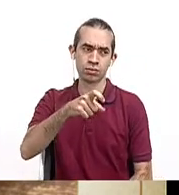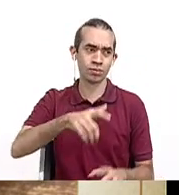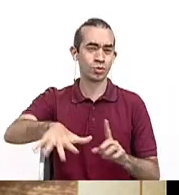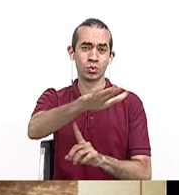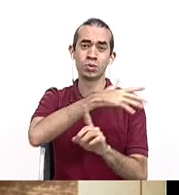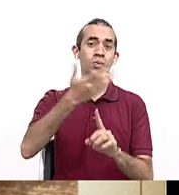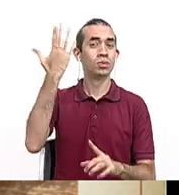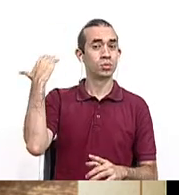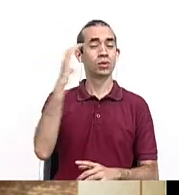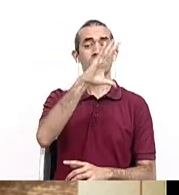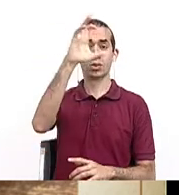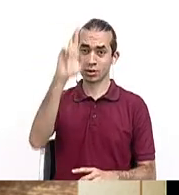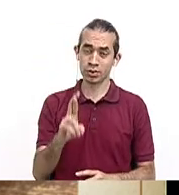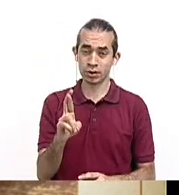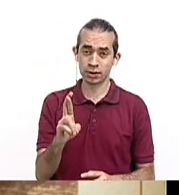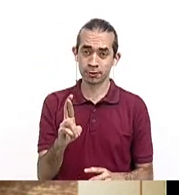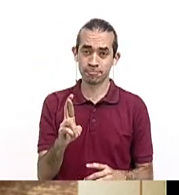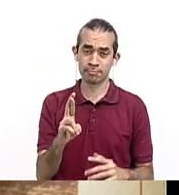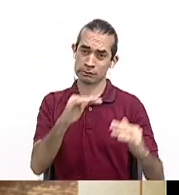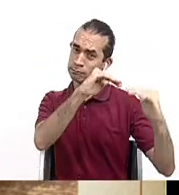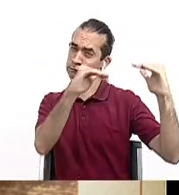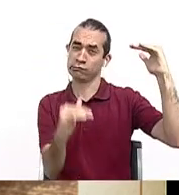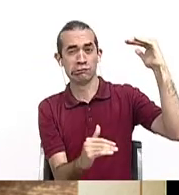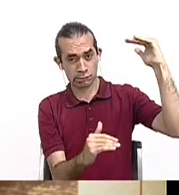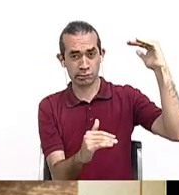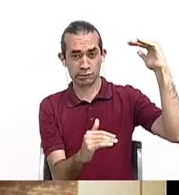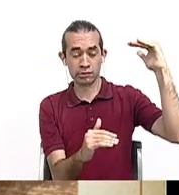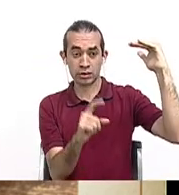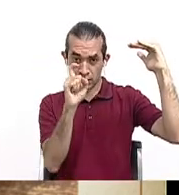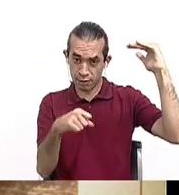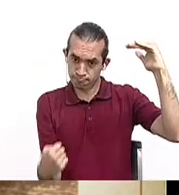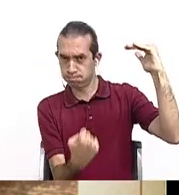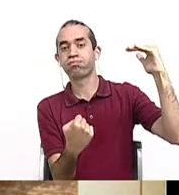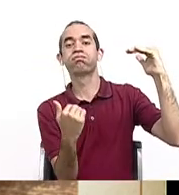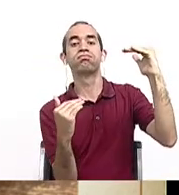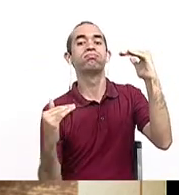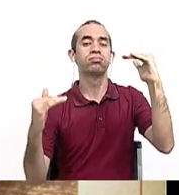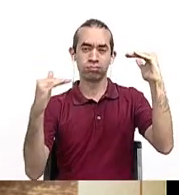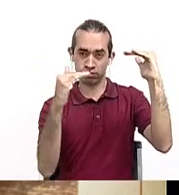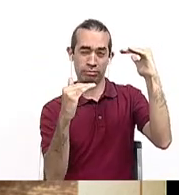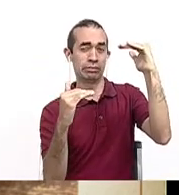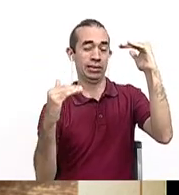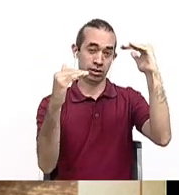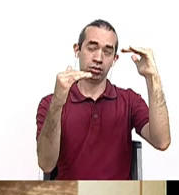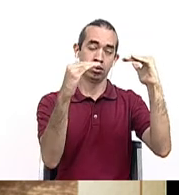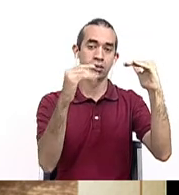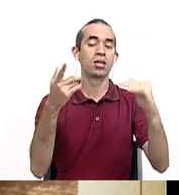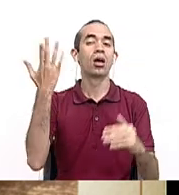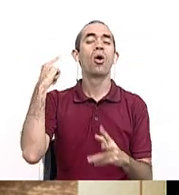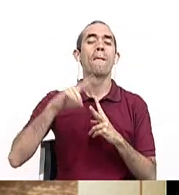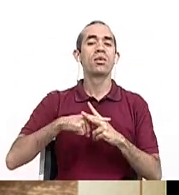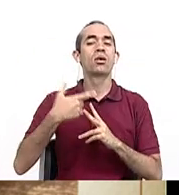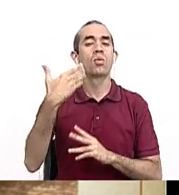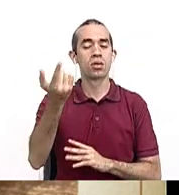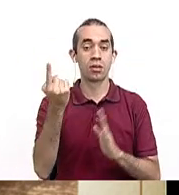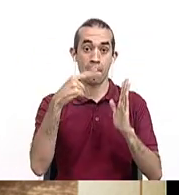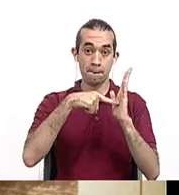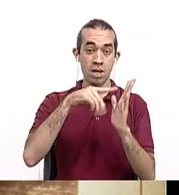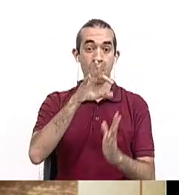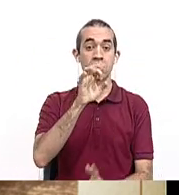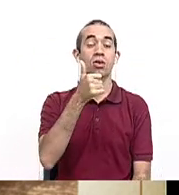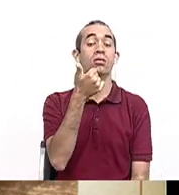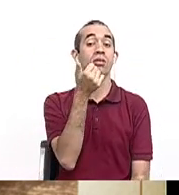costa rica que definitivamente era muy desigual ojo que carmen lyra inicia que ella lucha en 1919